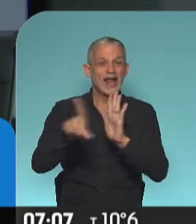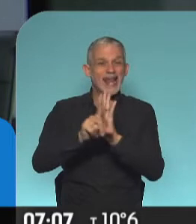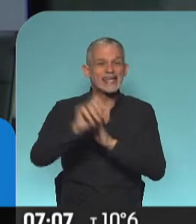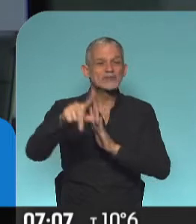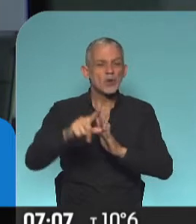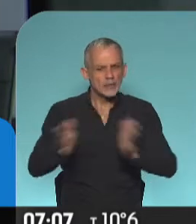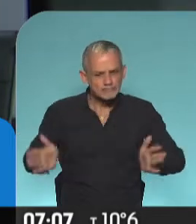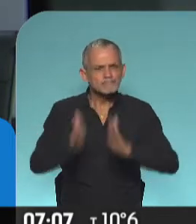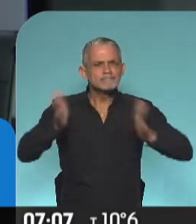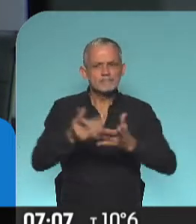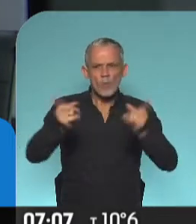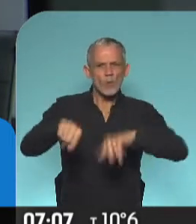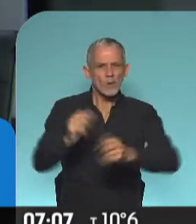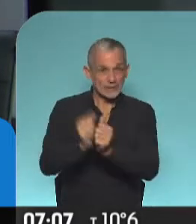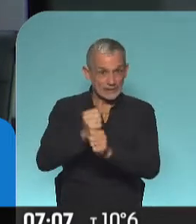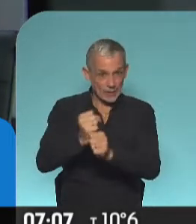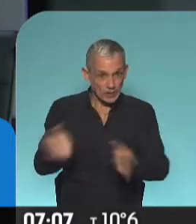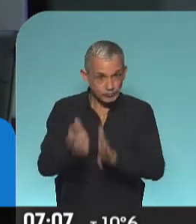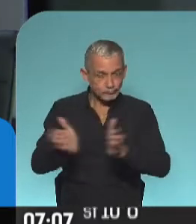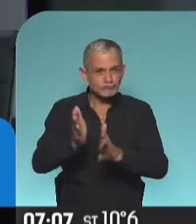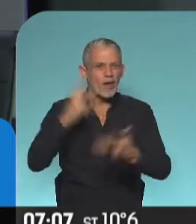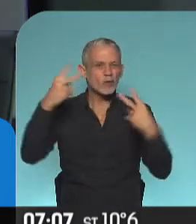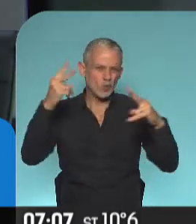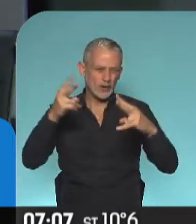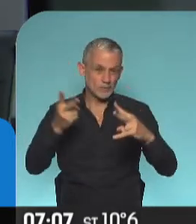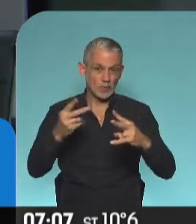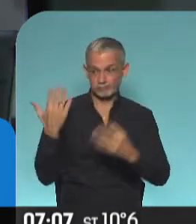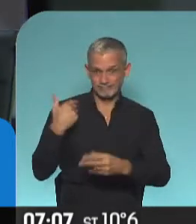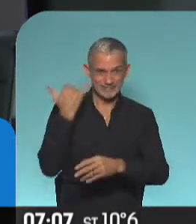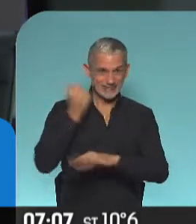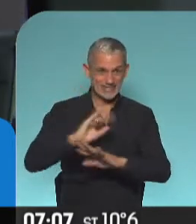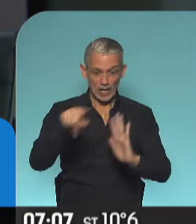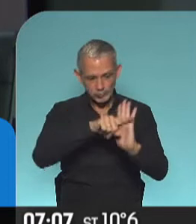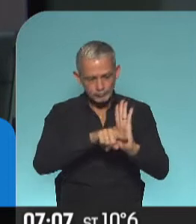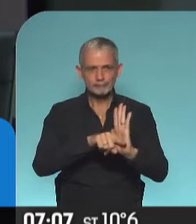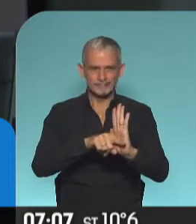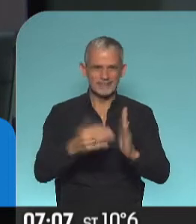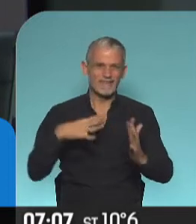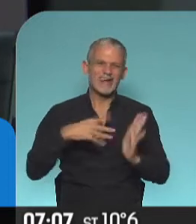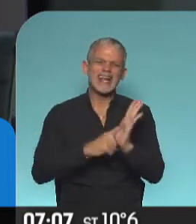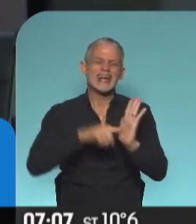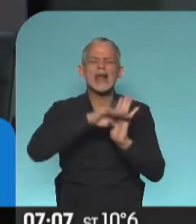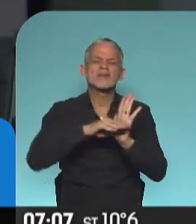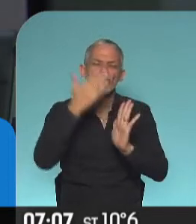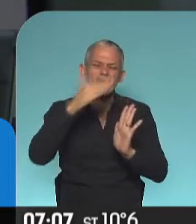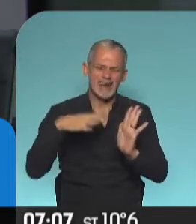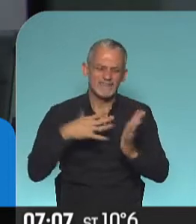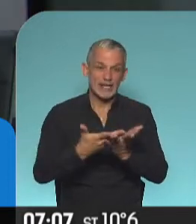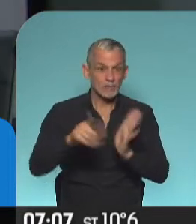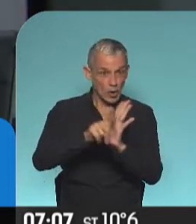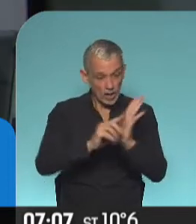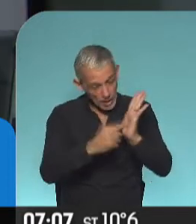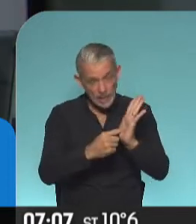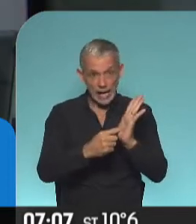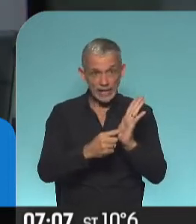de sostenimiento y reactivación de la actividad turística. Se promulgó ayer, todavía falta la reglamentación final. Pero allí lo que